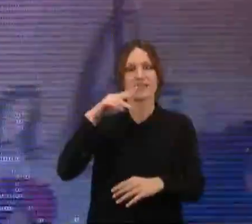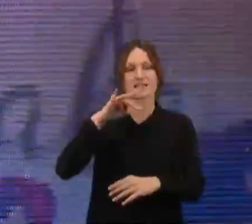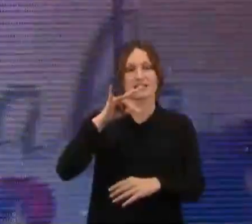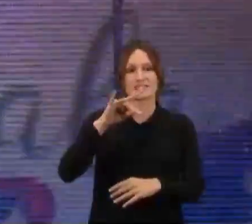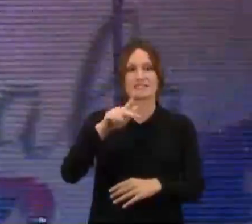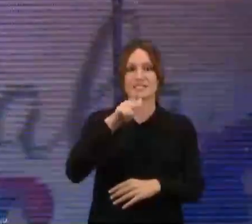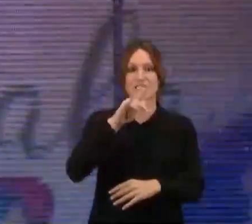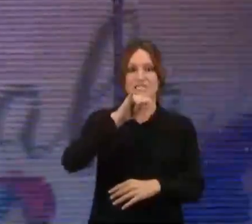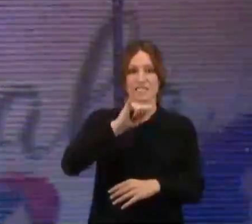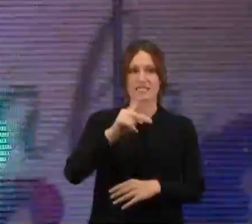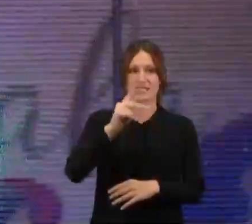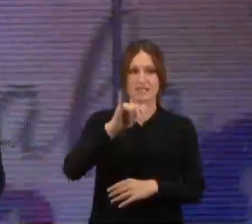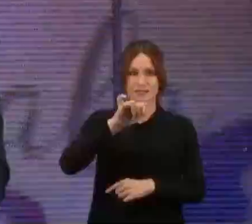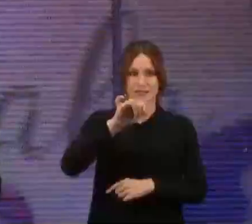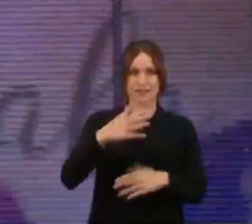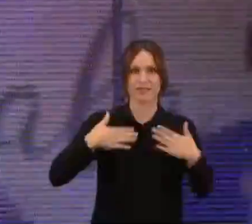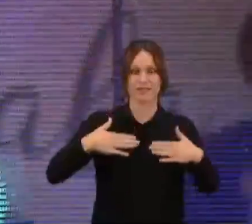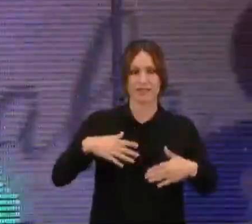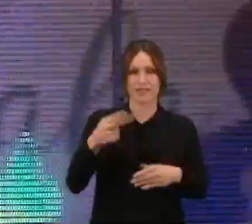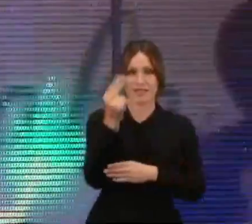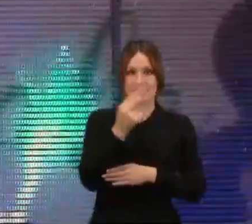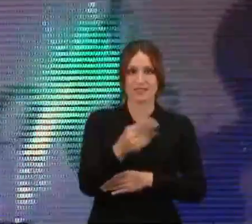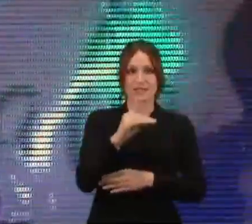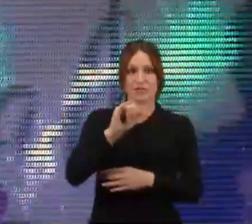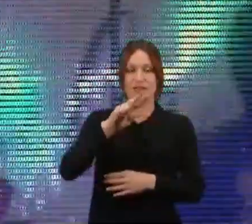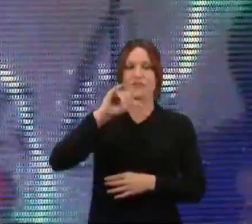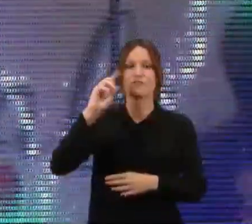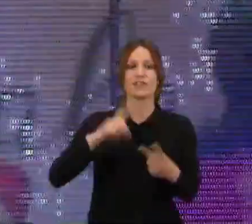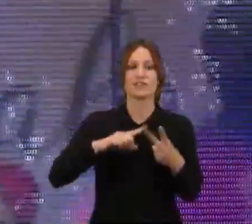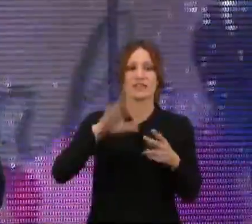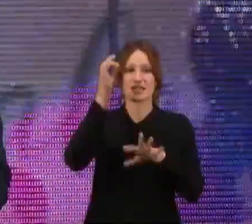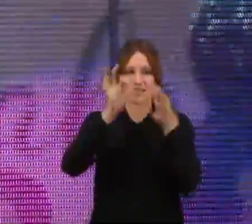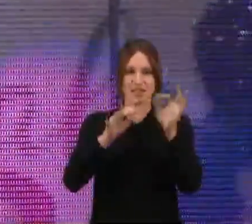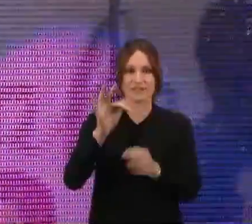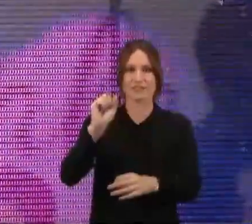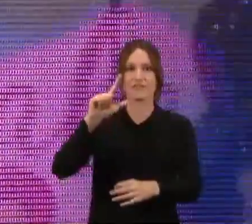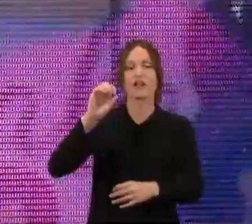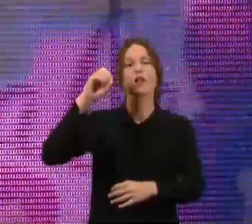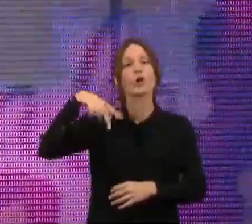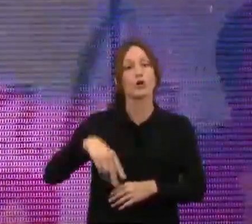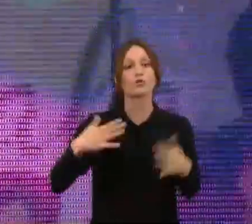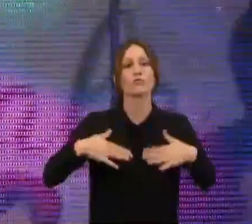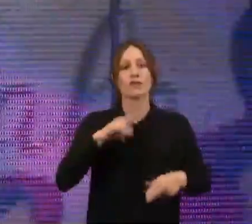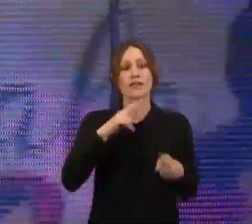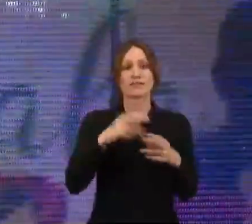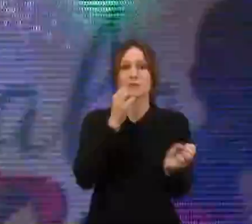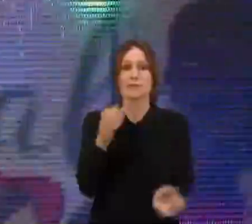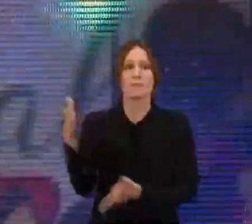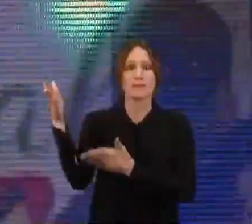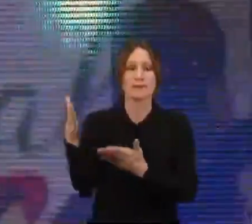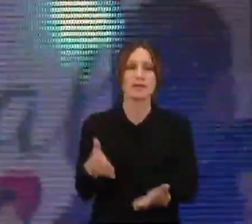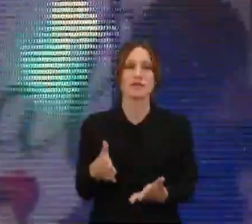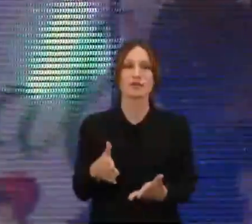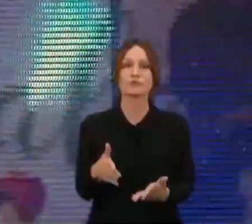Chiqui. Con un diseño de David Batista y Nieves Falcón con la fantasía. Bienvenidos a